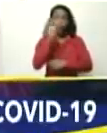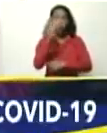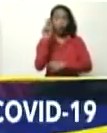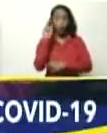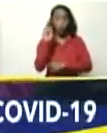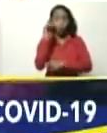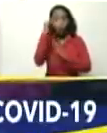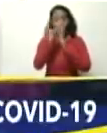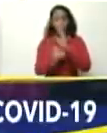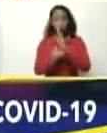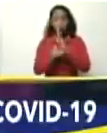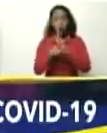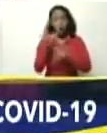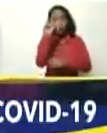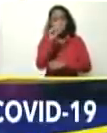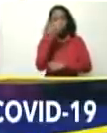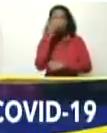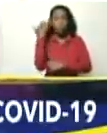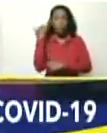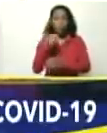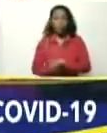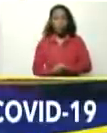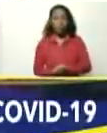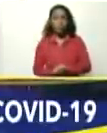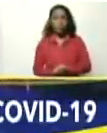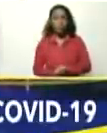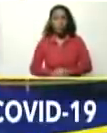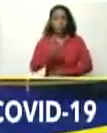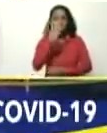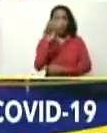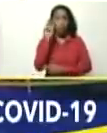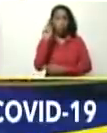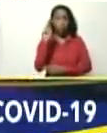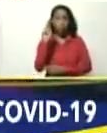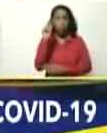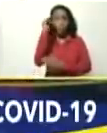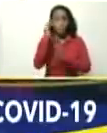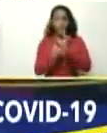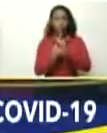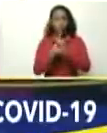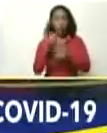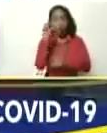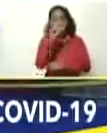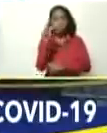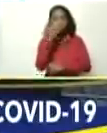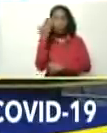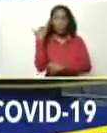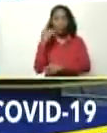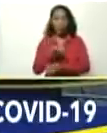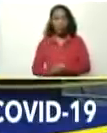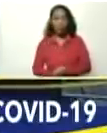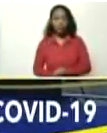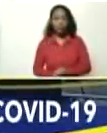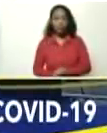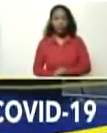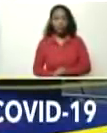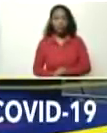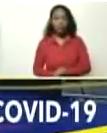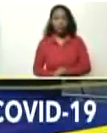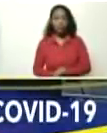puntos menos que la semana pasada. 4 puntos menos que la semana pasada.